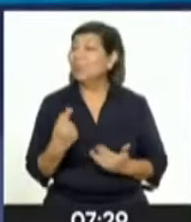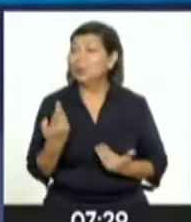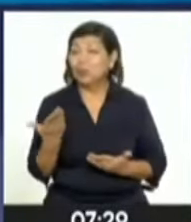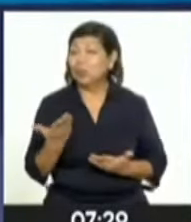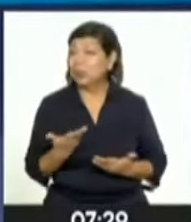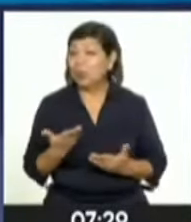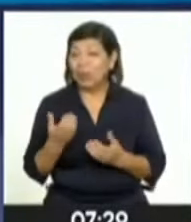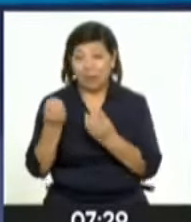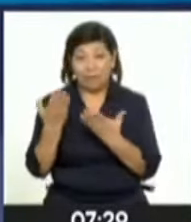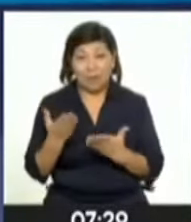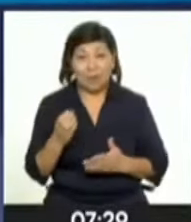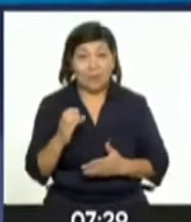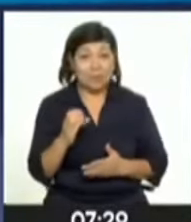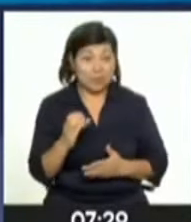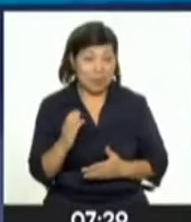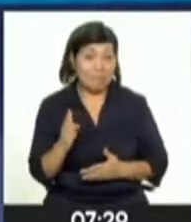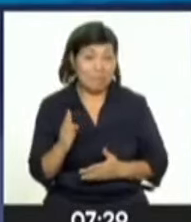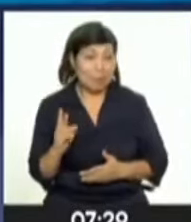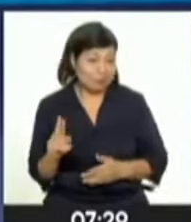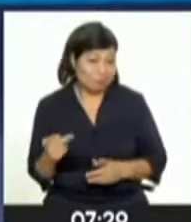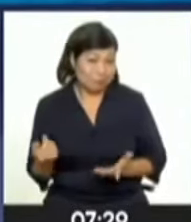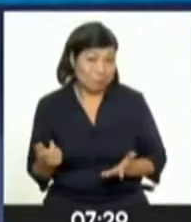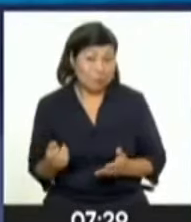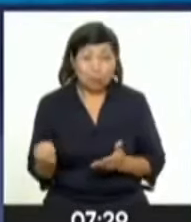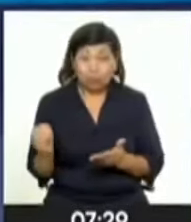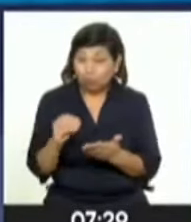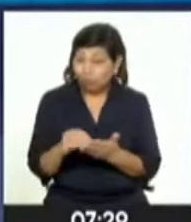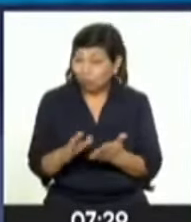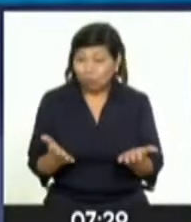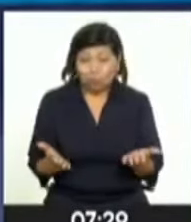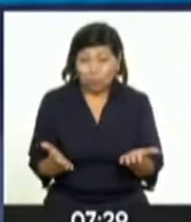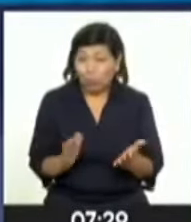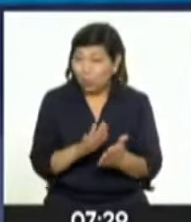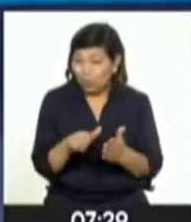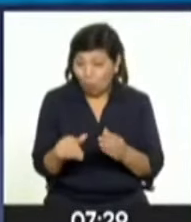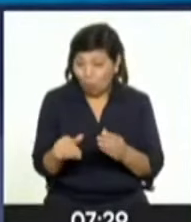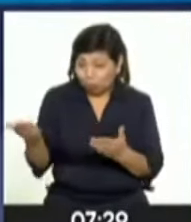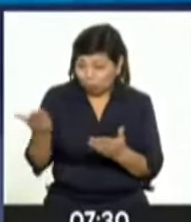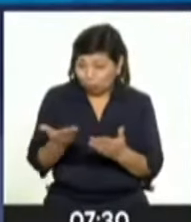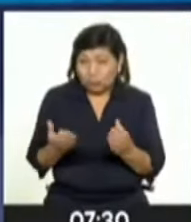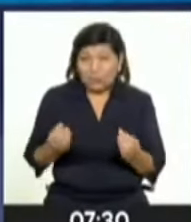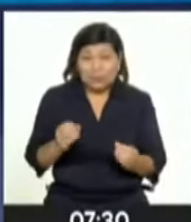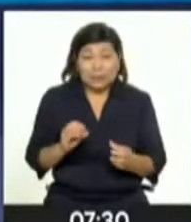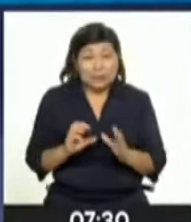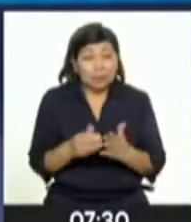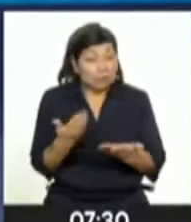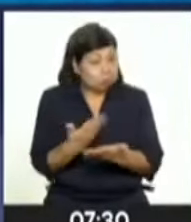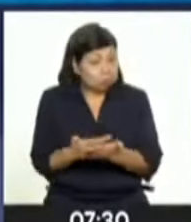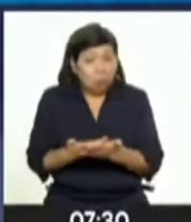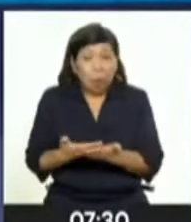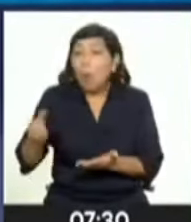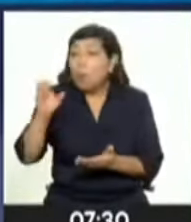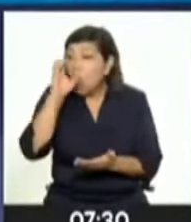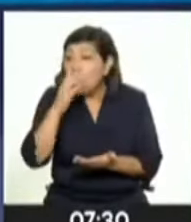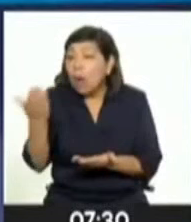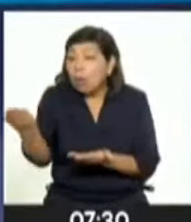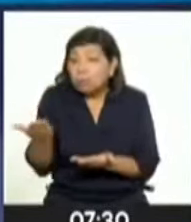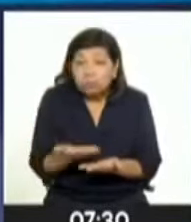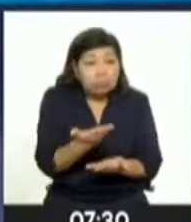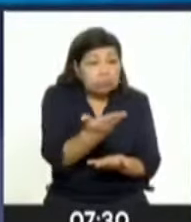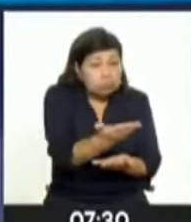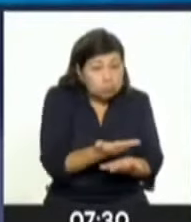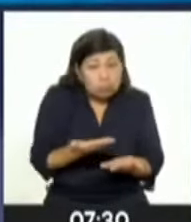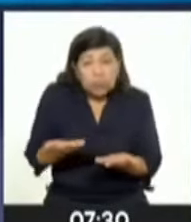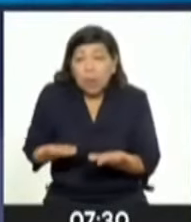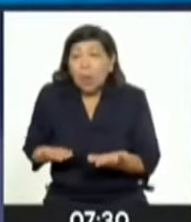solamente con el informe de la CBR, o sea, vamos a usar todos los insumos y todas las fuentes que podamos tener a la mano, a las que podamos tener